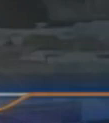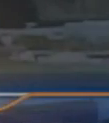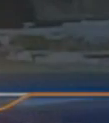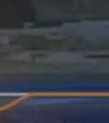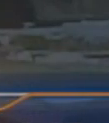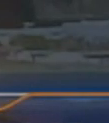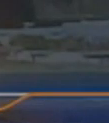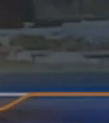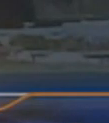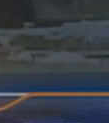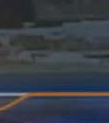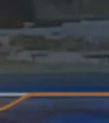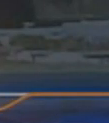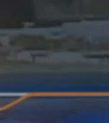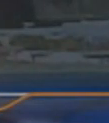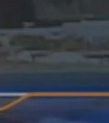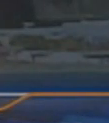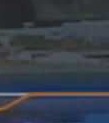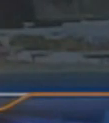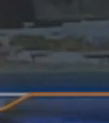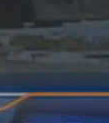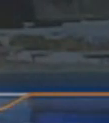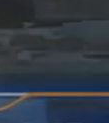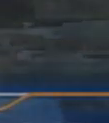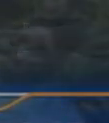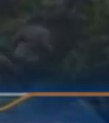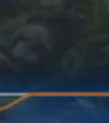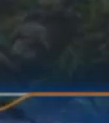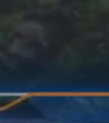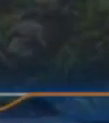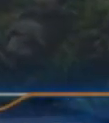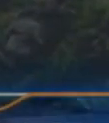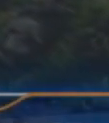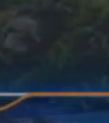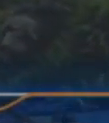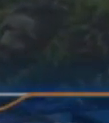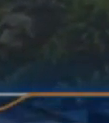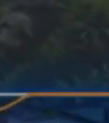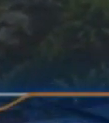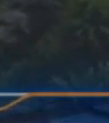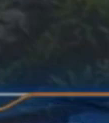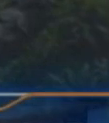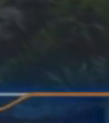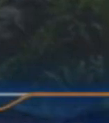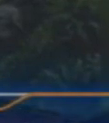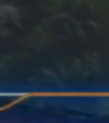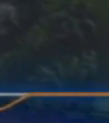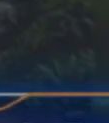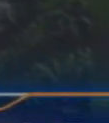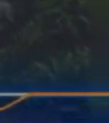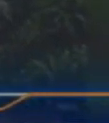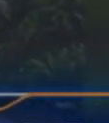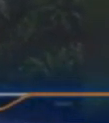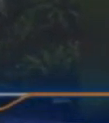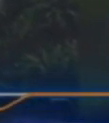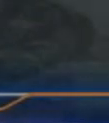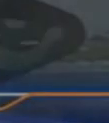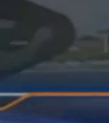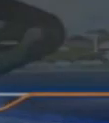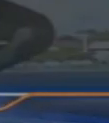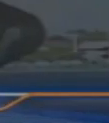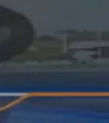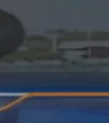Fauta, Wilson Pila Alvarado, Oscar Villa Adriano, Edison Vargas Narváez, Edwin Sinchiguano y Freddy